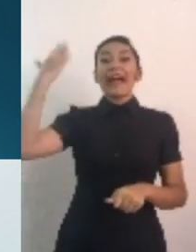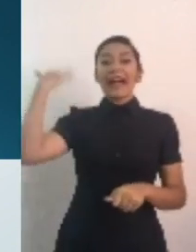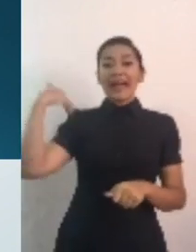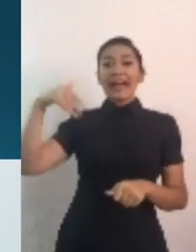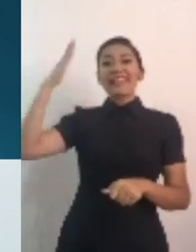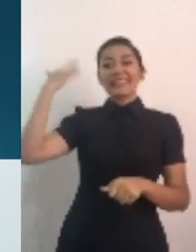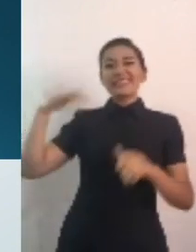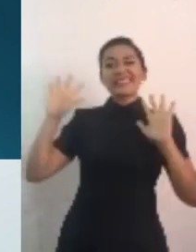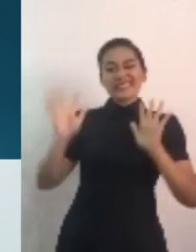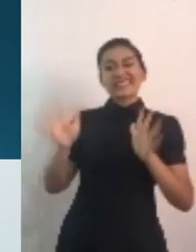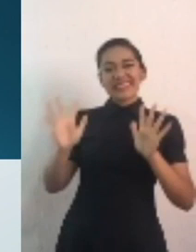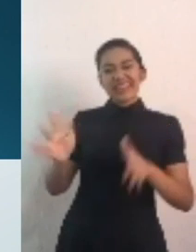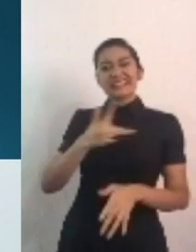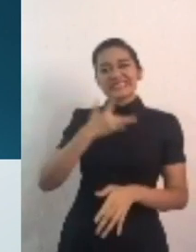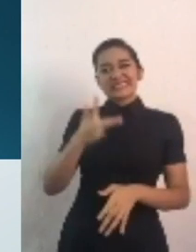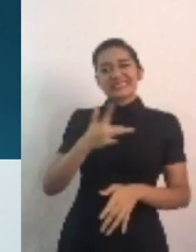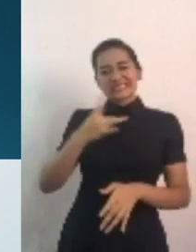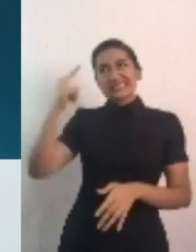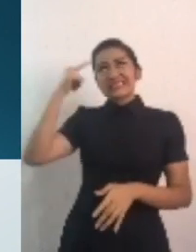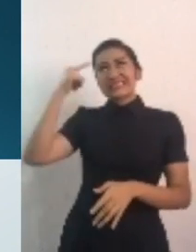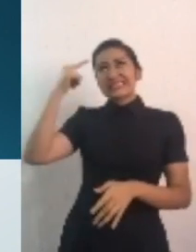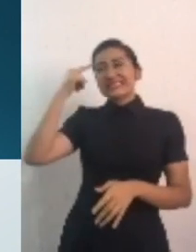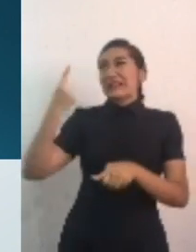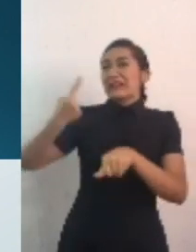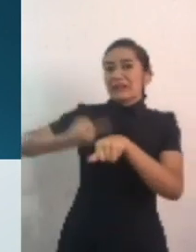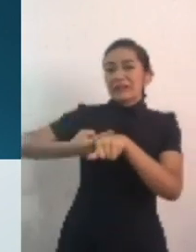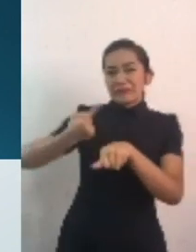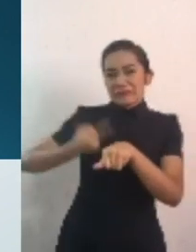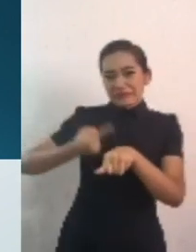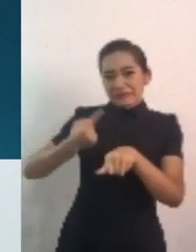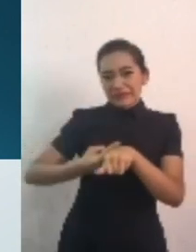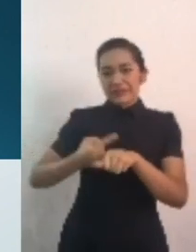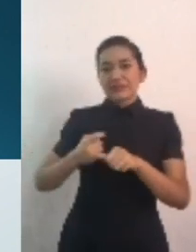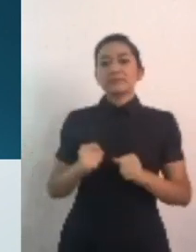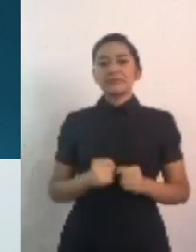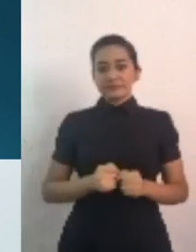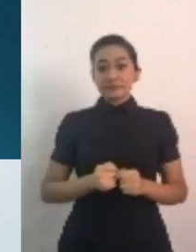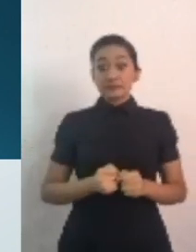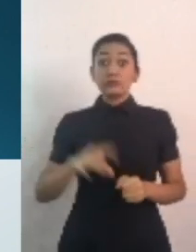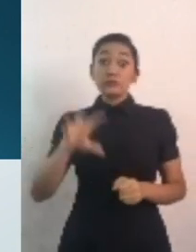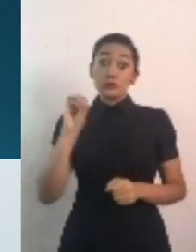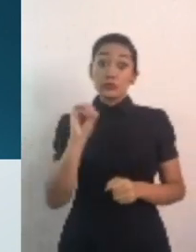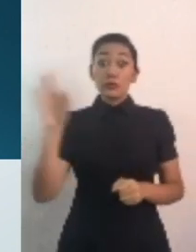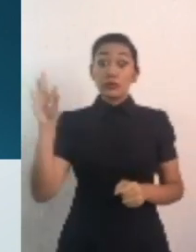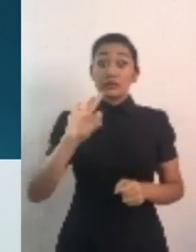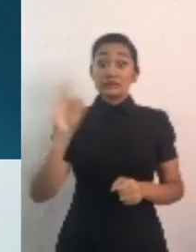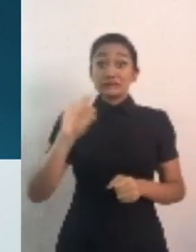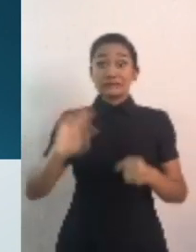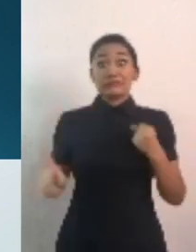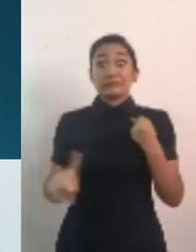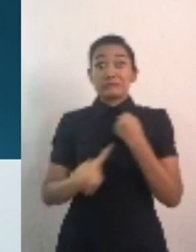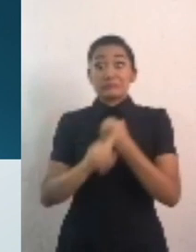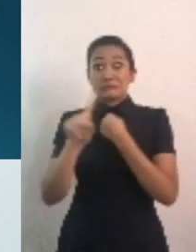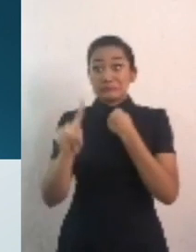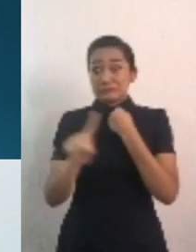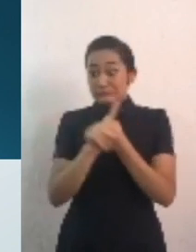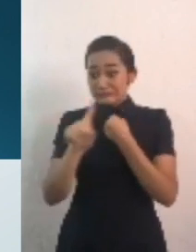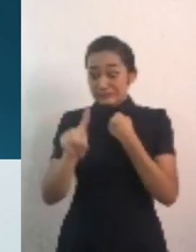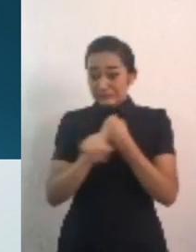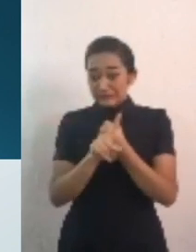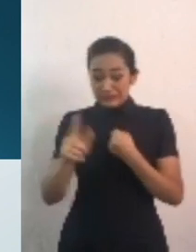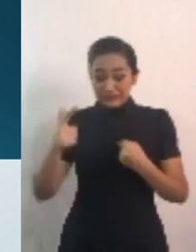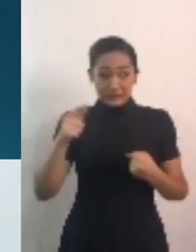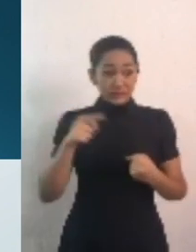más específicamente problemas de manejo de adaptación emocional ante situaciones demandantes.